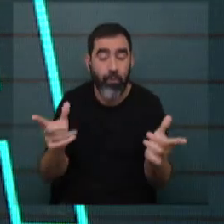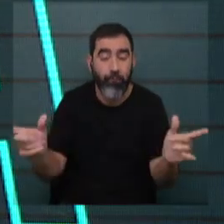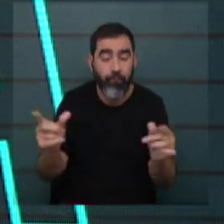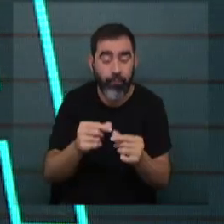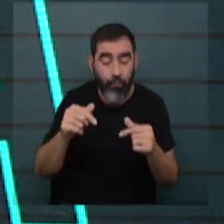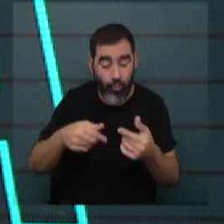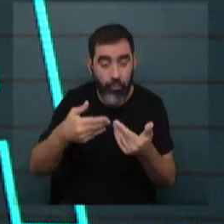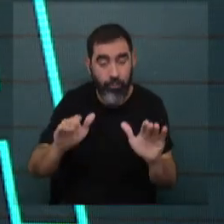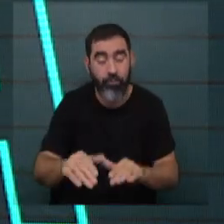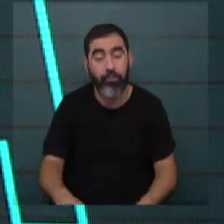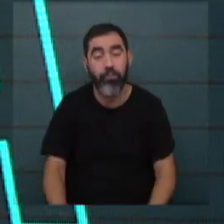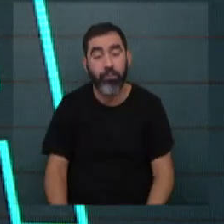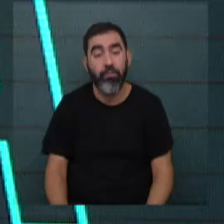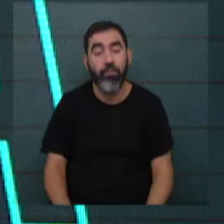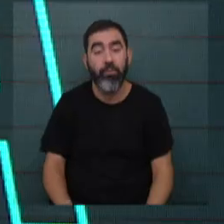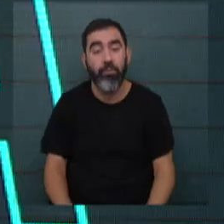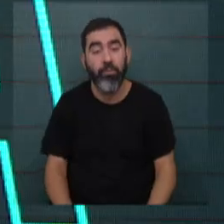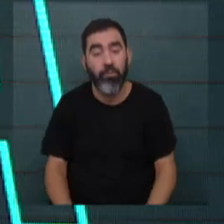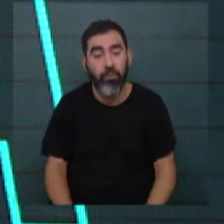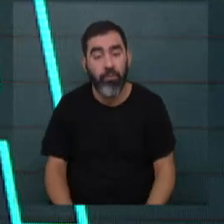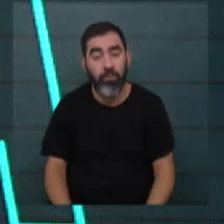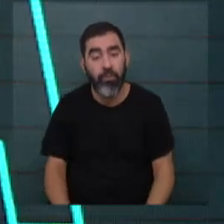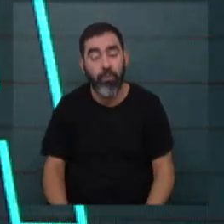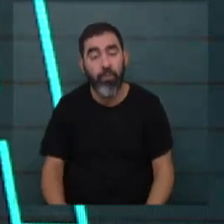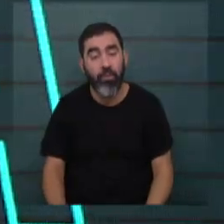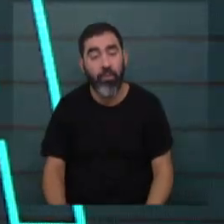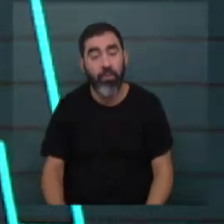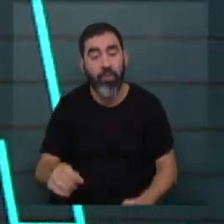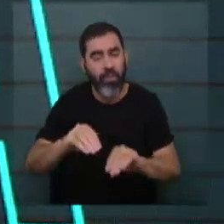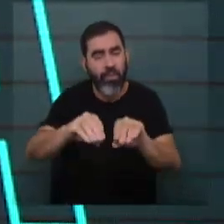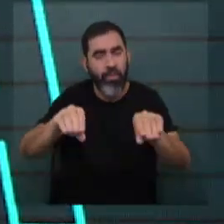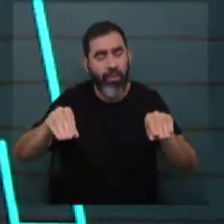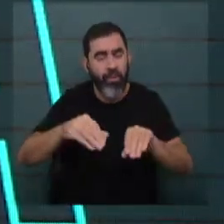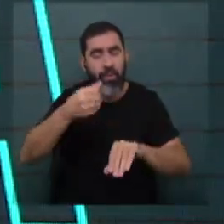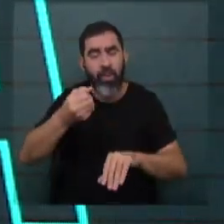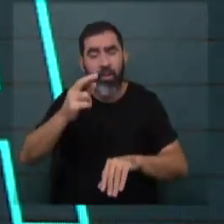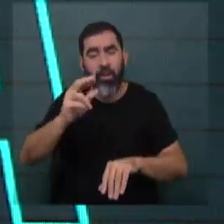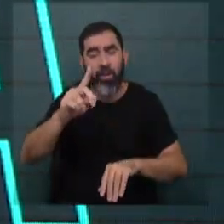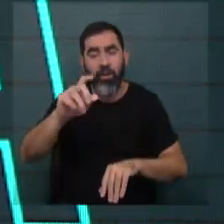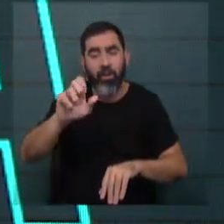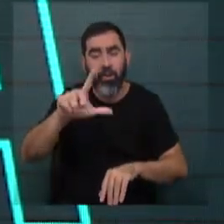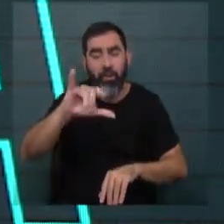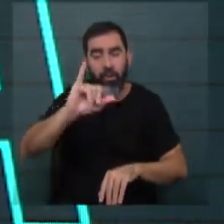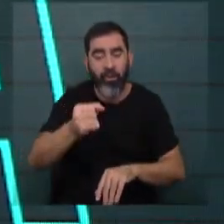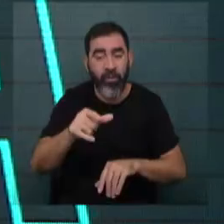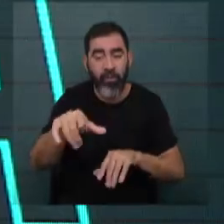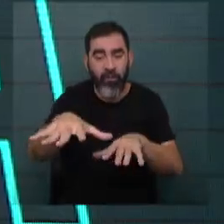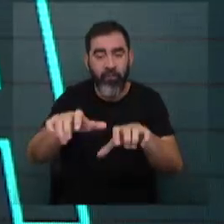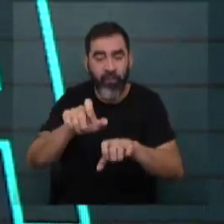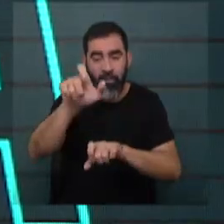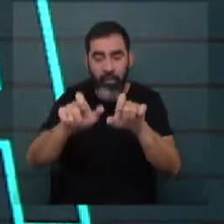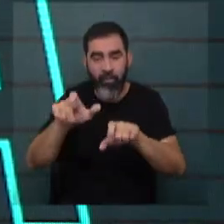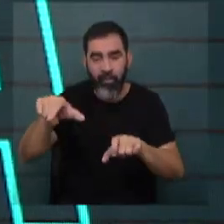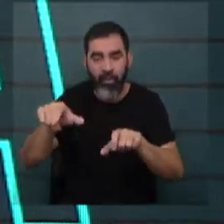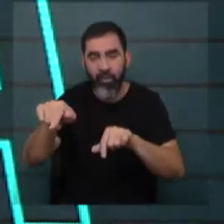se estrena. Hay que recordar que los campos de refugiados son en una zona desértica de Argelia. Allí habita la población del Sahara